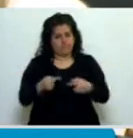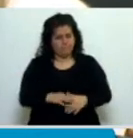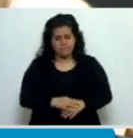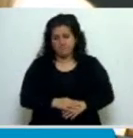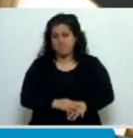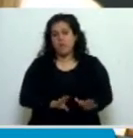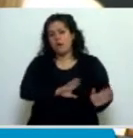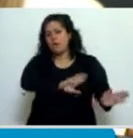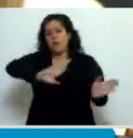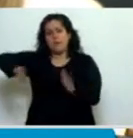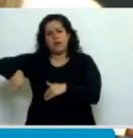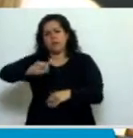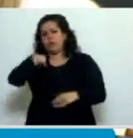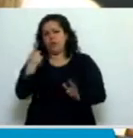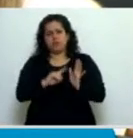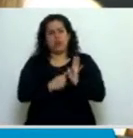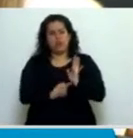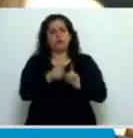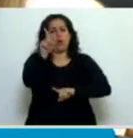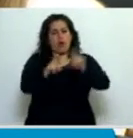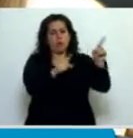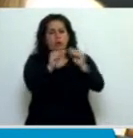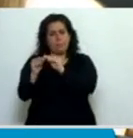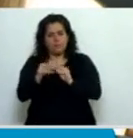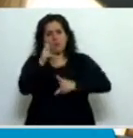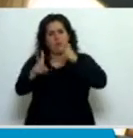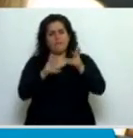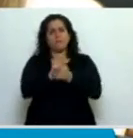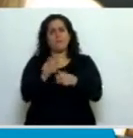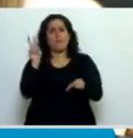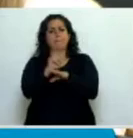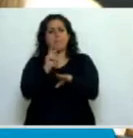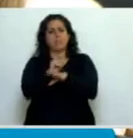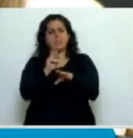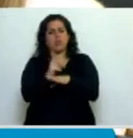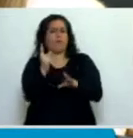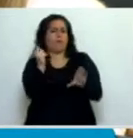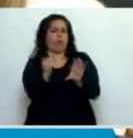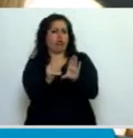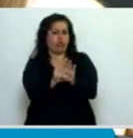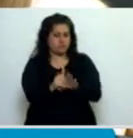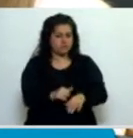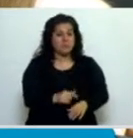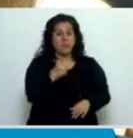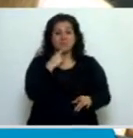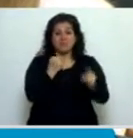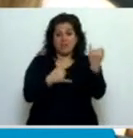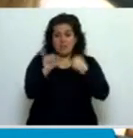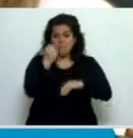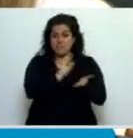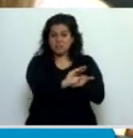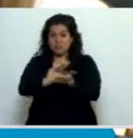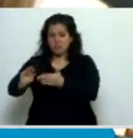que también fue abordado por algunos colegas, que es la supuesta protección del fondo de garantía. Las inversiones en las